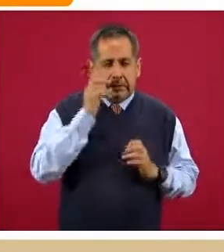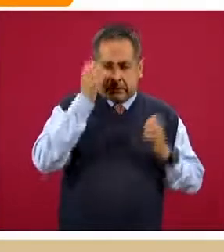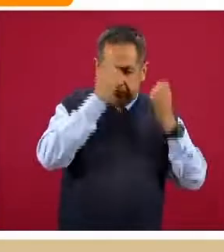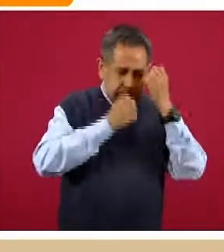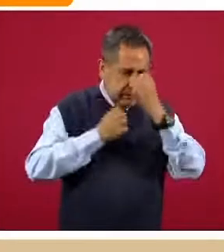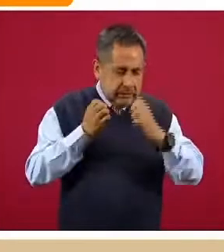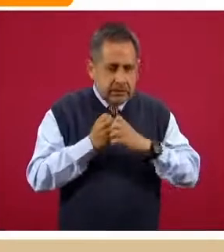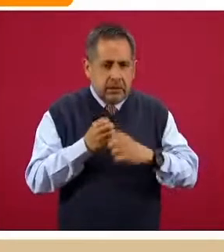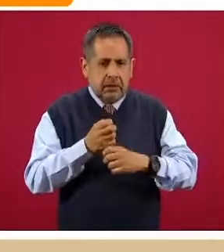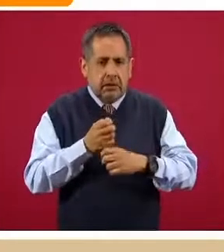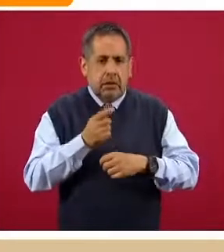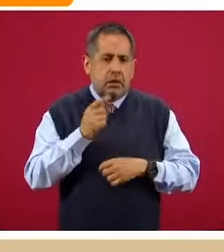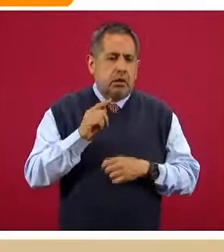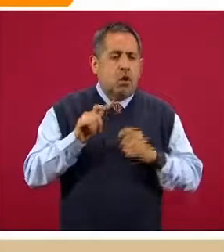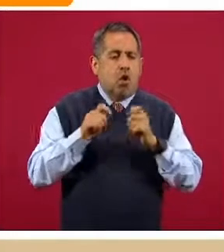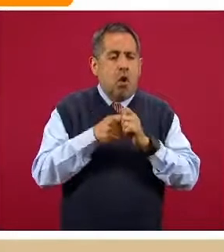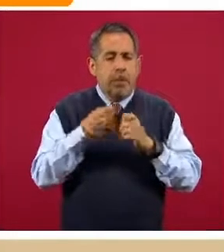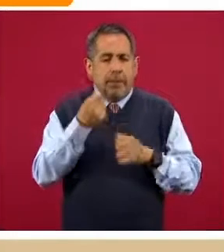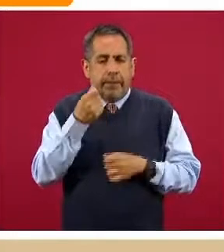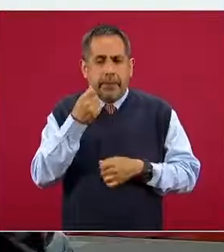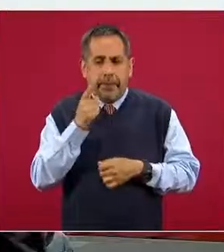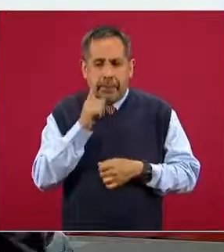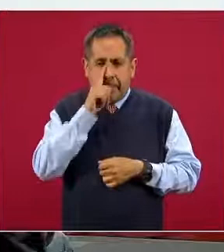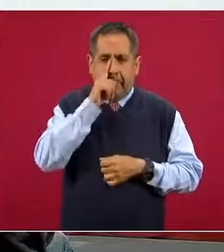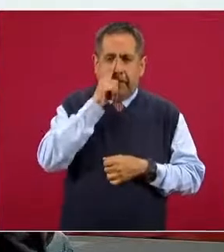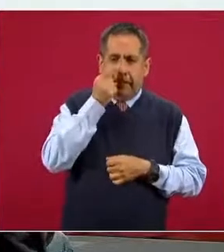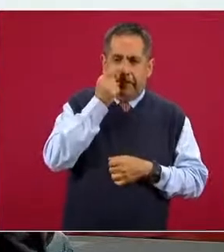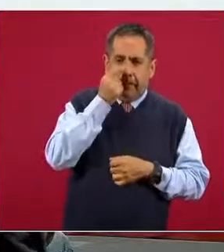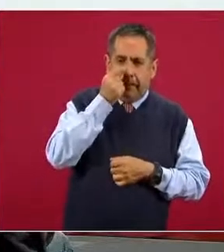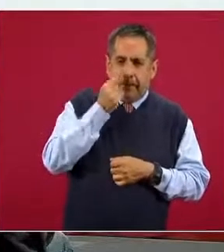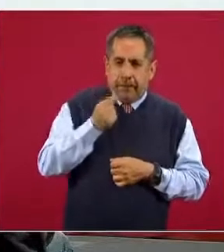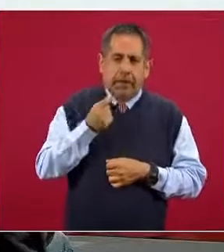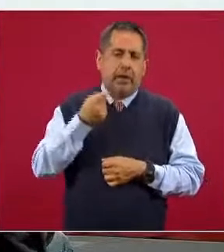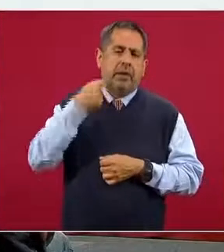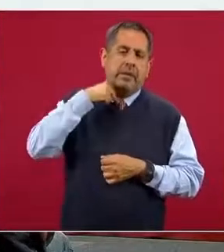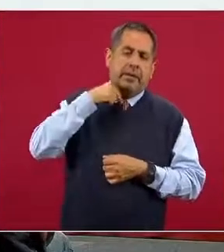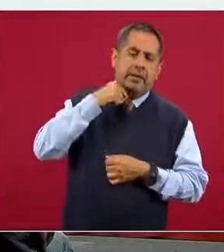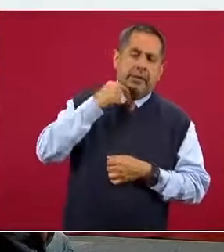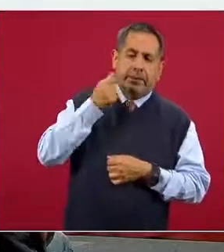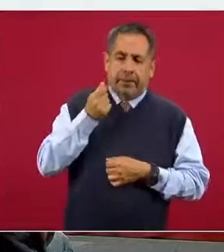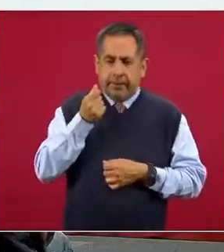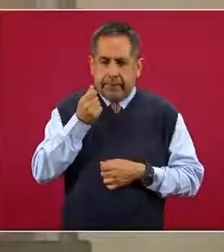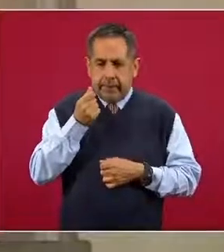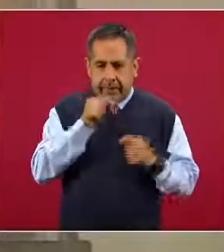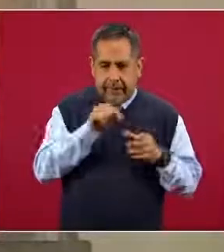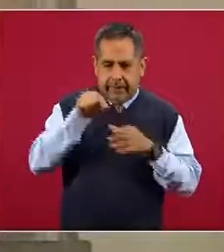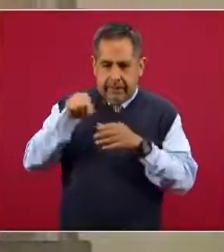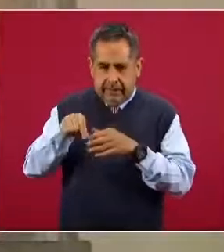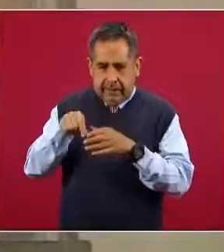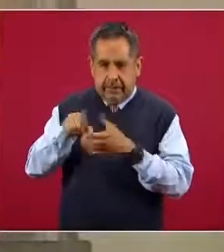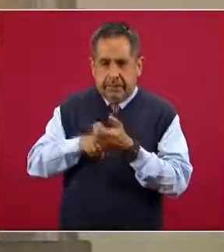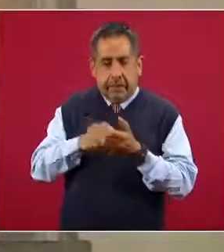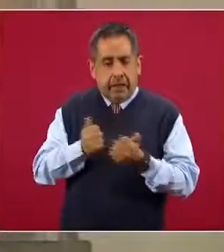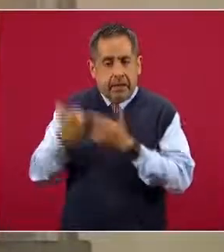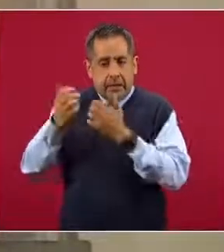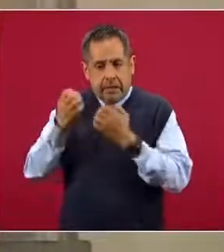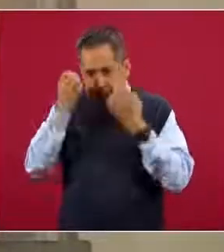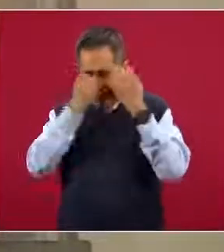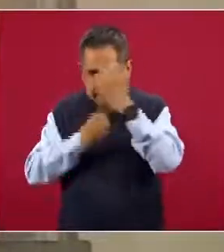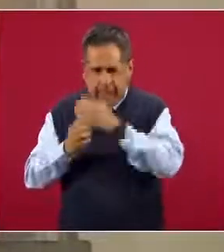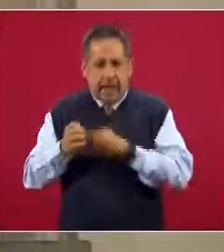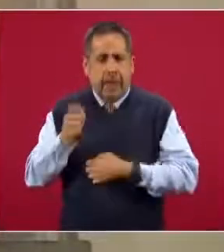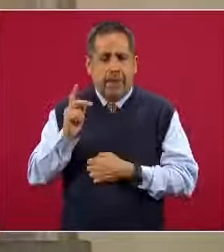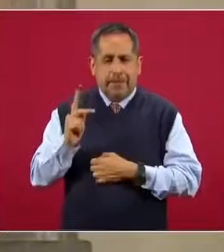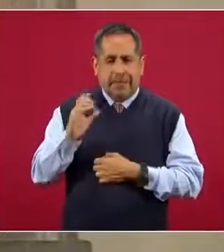decir, se le tomó un hisopo faríngeo o nasofaríngeo, a través de la cual pueden acceder a una prueba de PCR, que